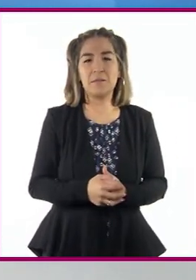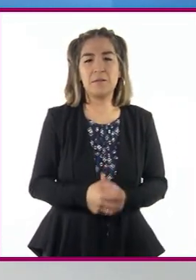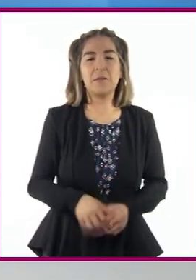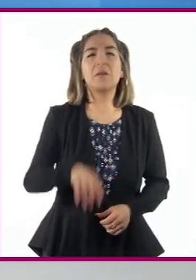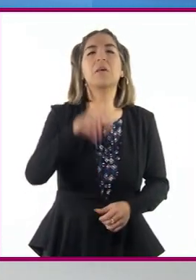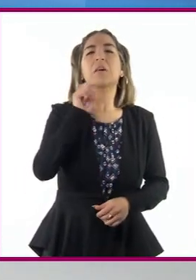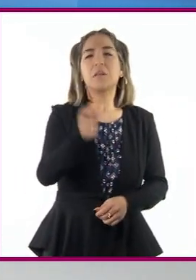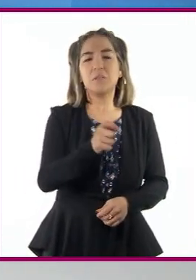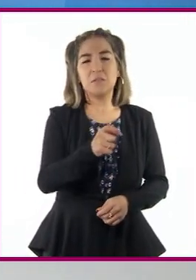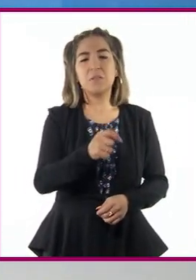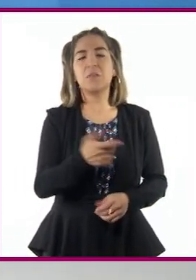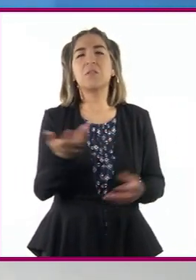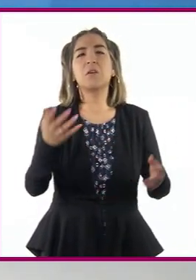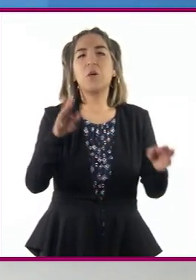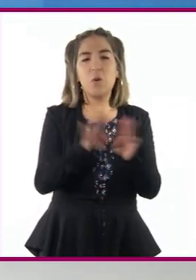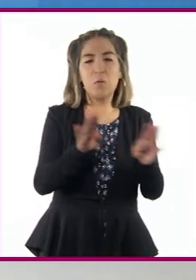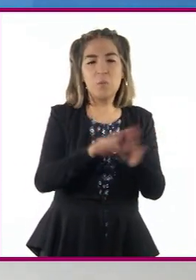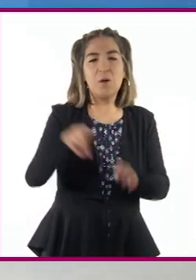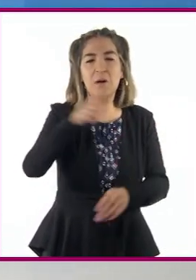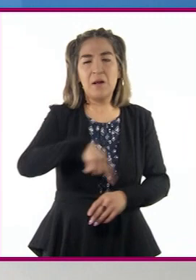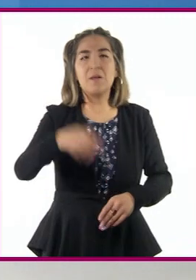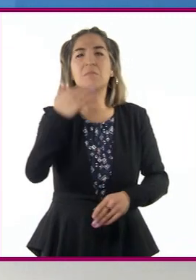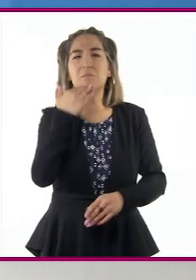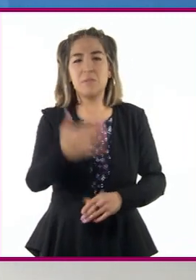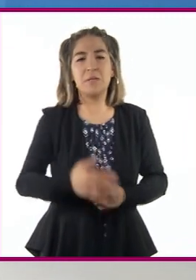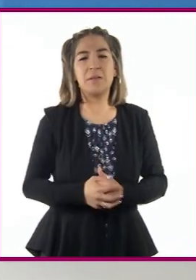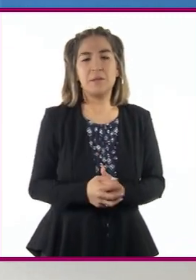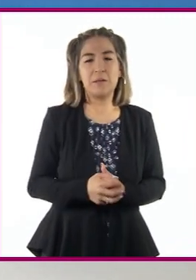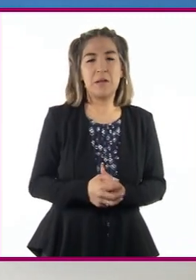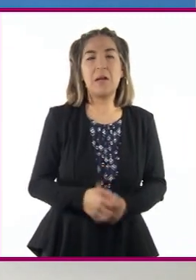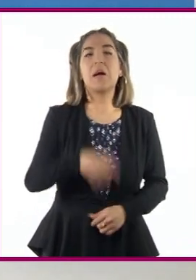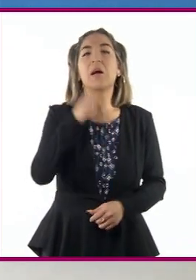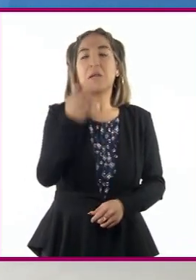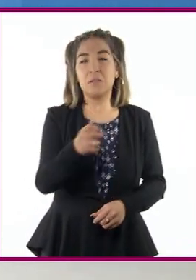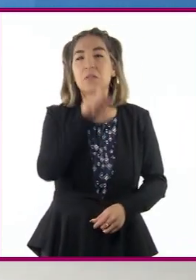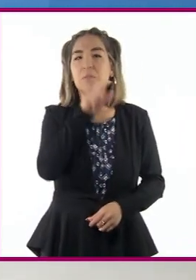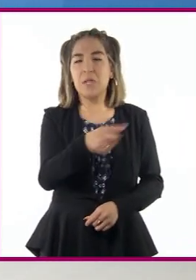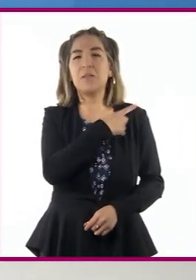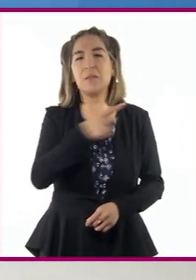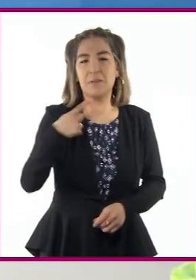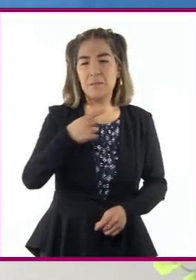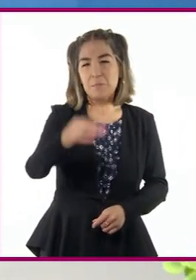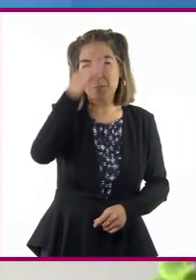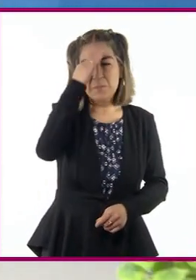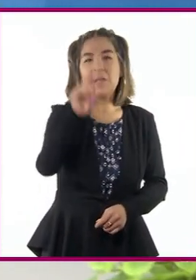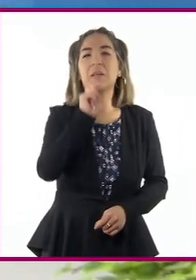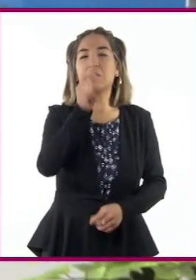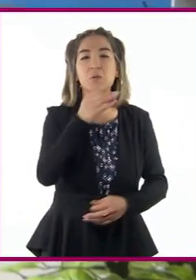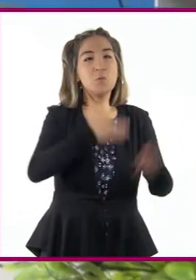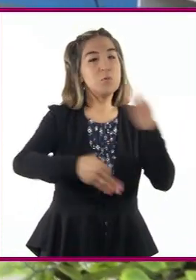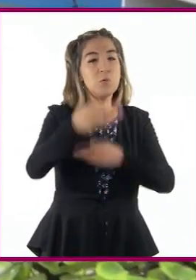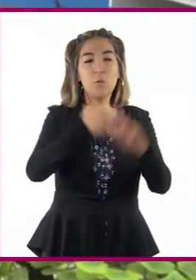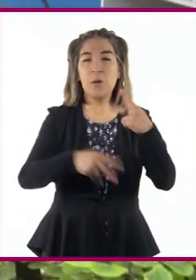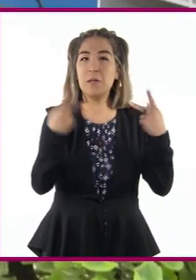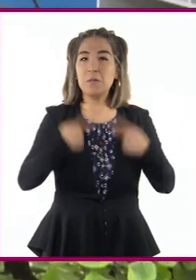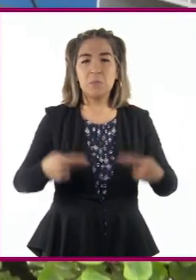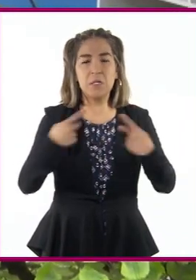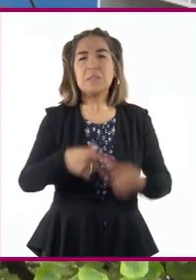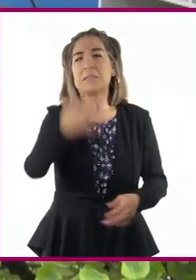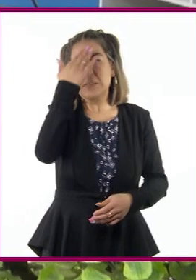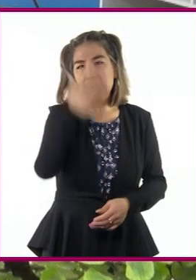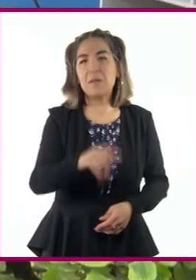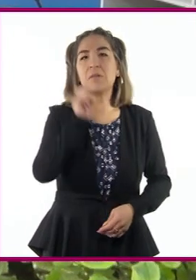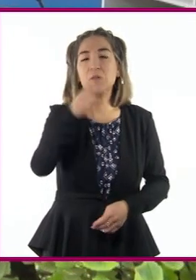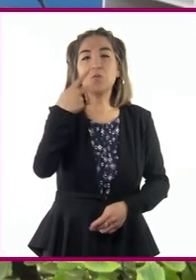consecuencias legales para quien lo cometiera. Hay otro aspecto que debemos considerar. Todas y todos saben que